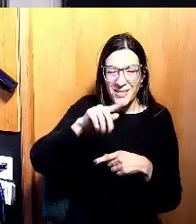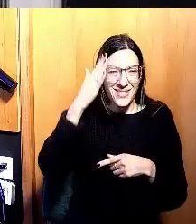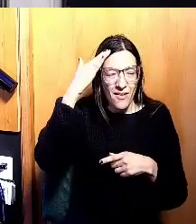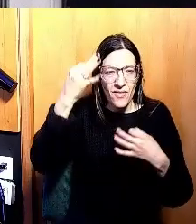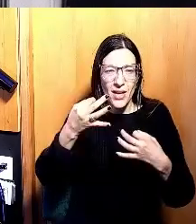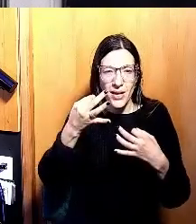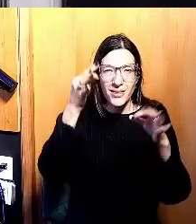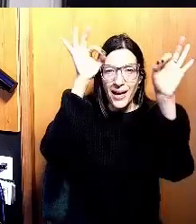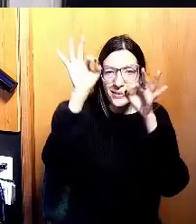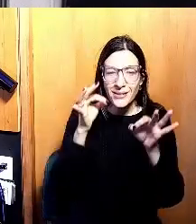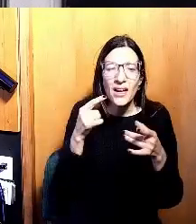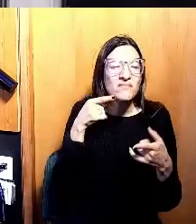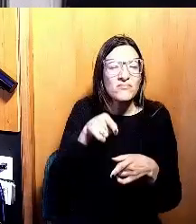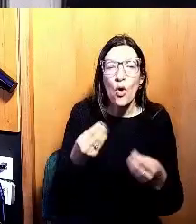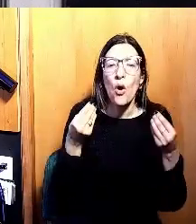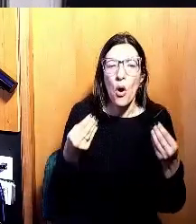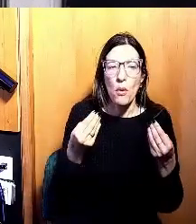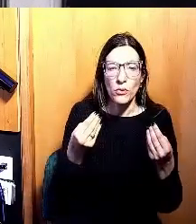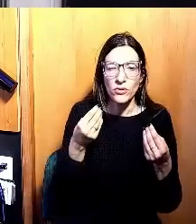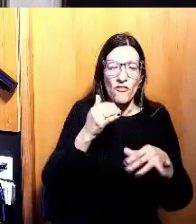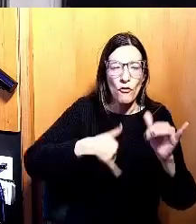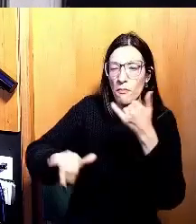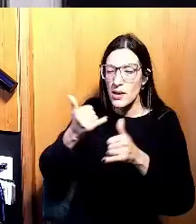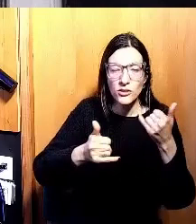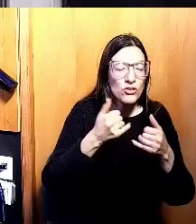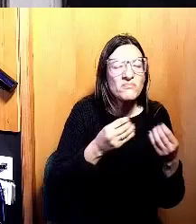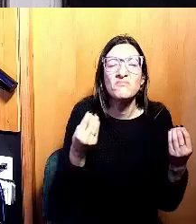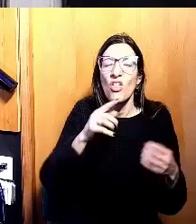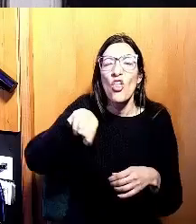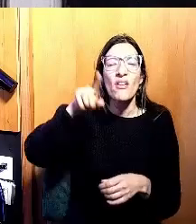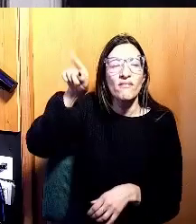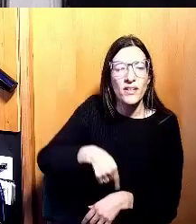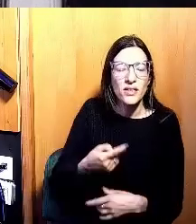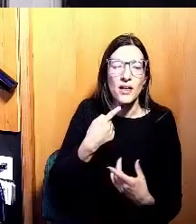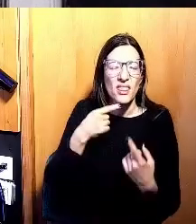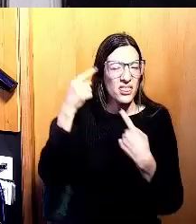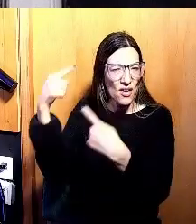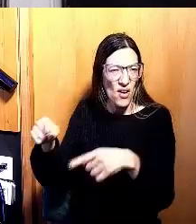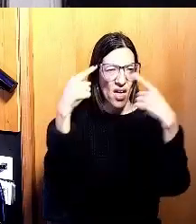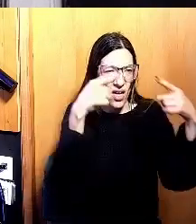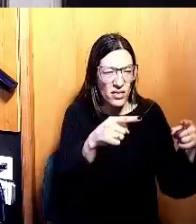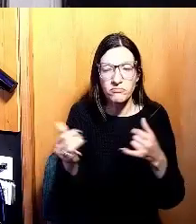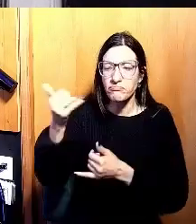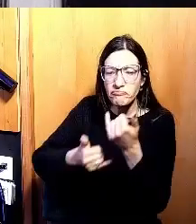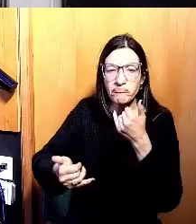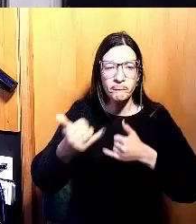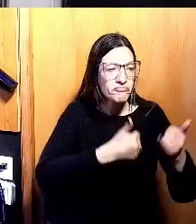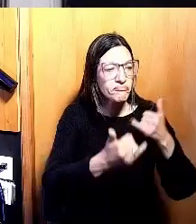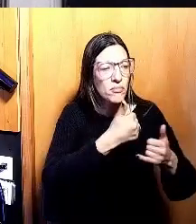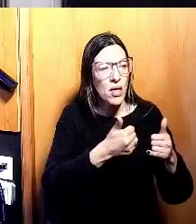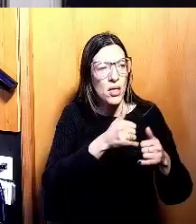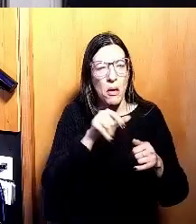ese observatorio, para ver desde dónde viene la información. La información tiene muy diferentes fuentes.